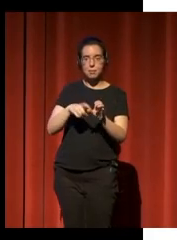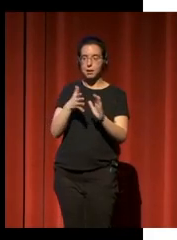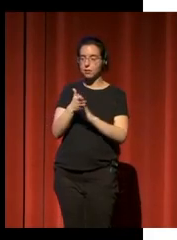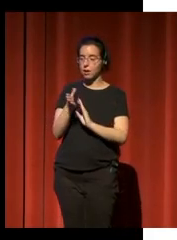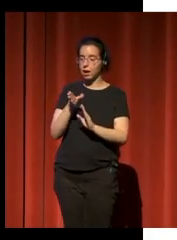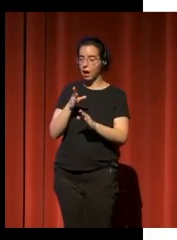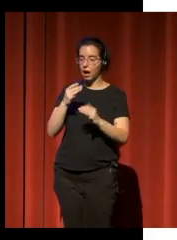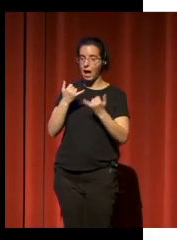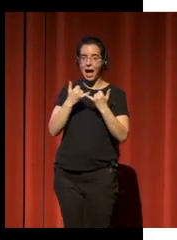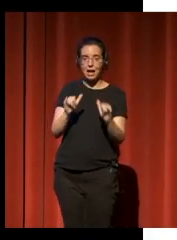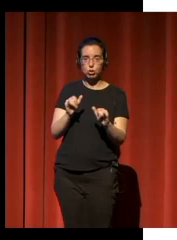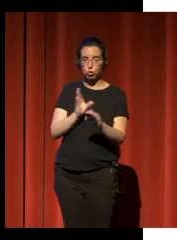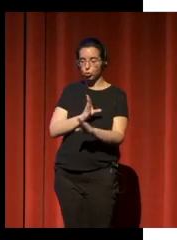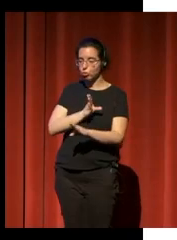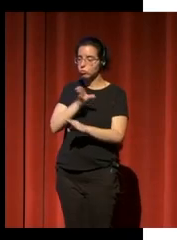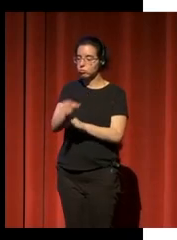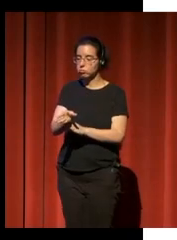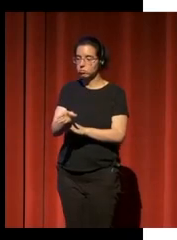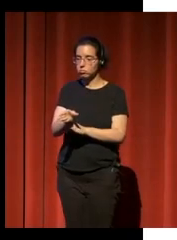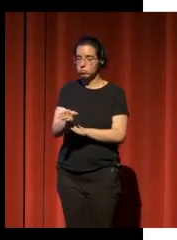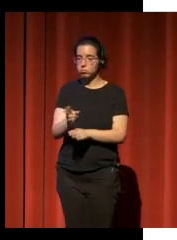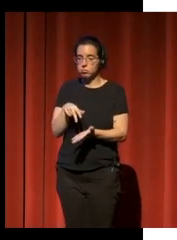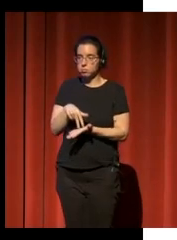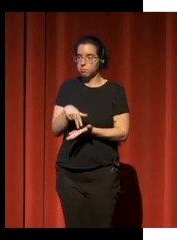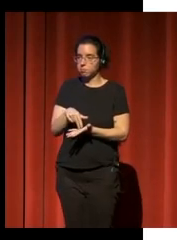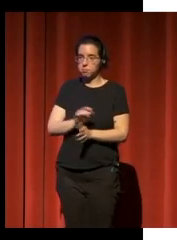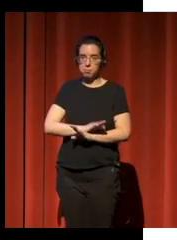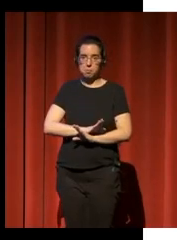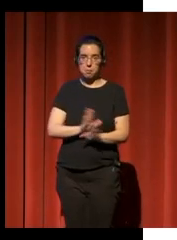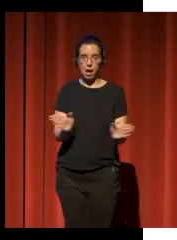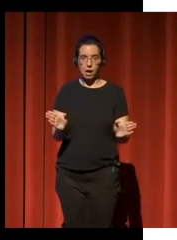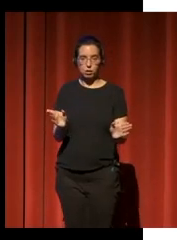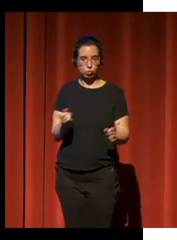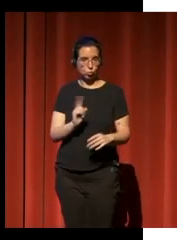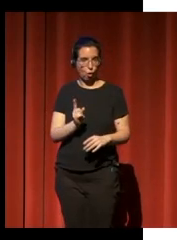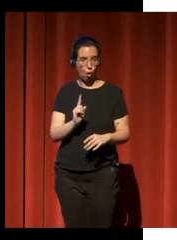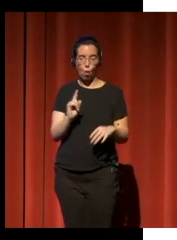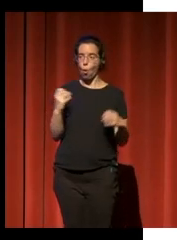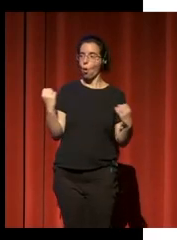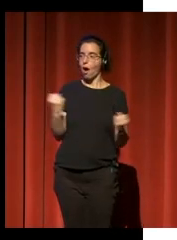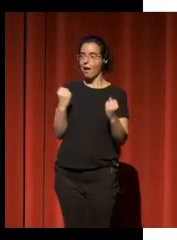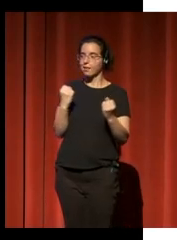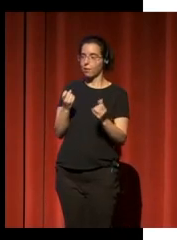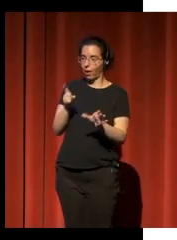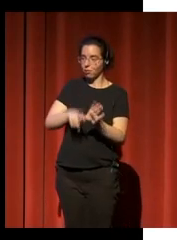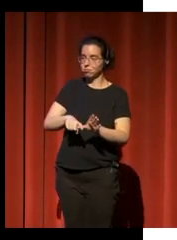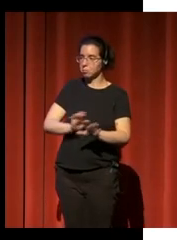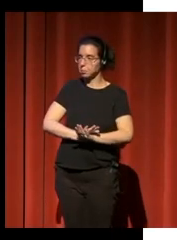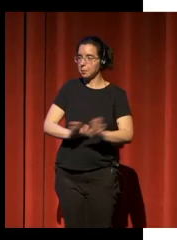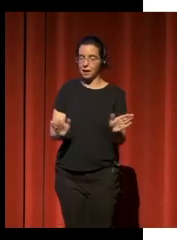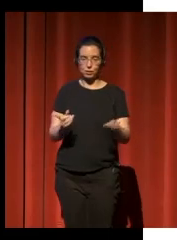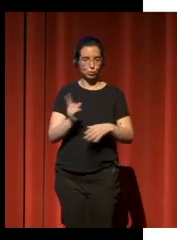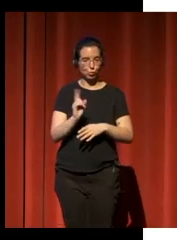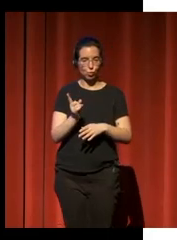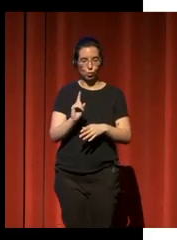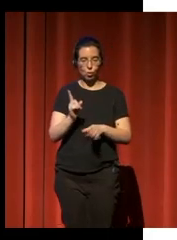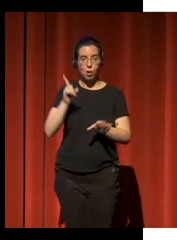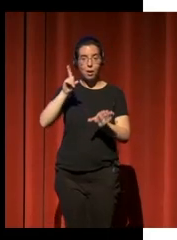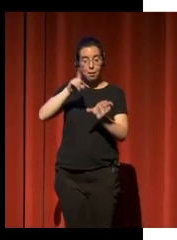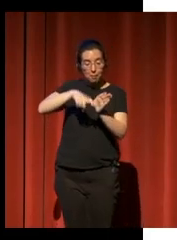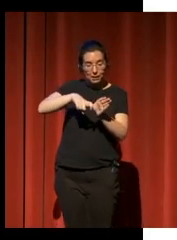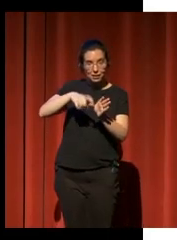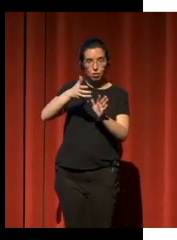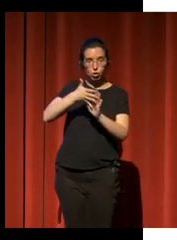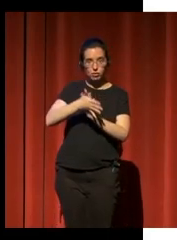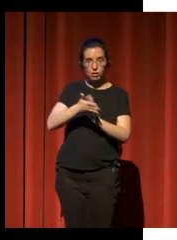a un acto o o incluso tomar parte activa en una actividad sino que eh tiene que ver con ser parte